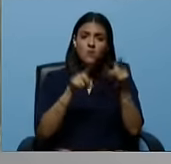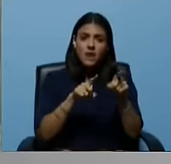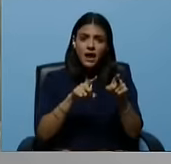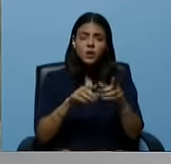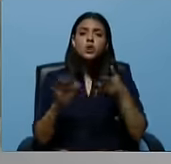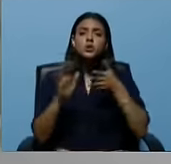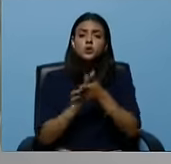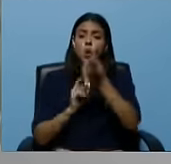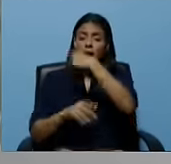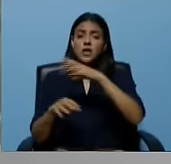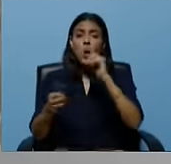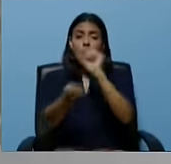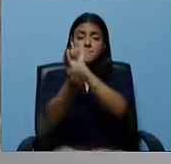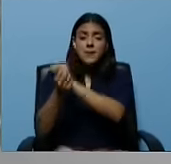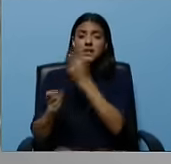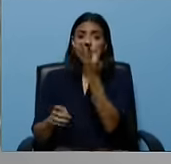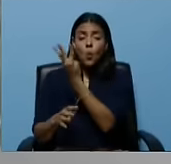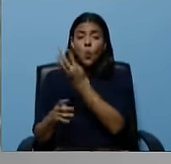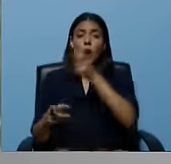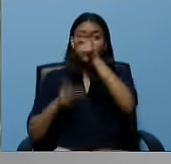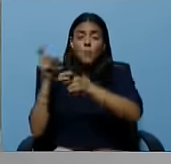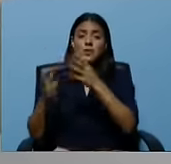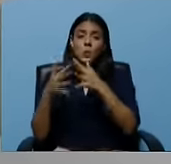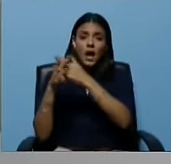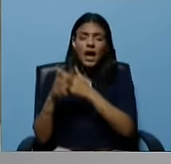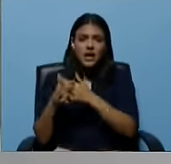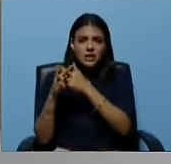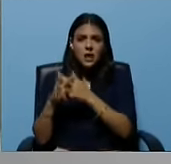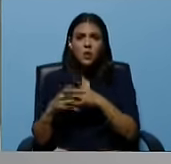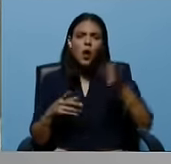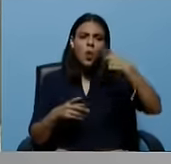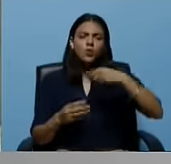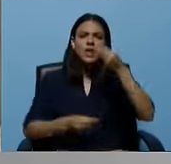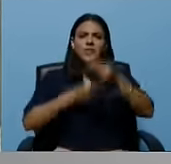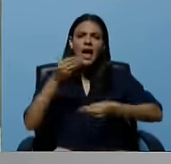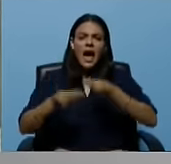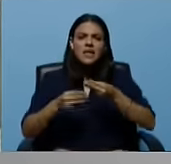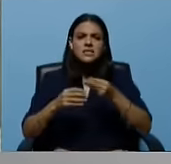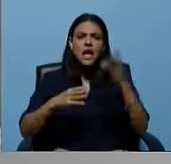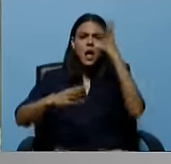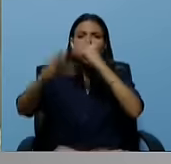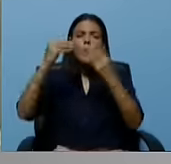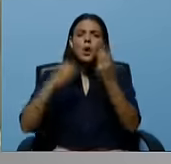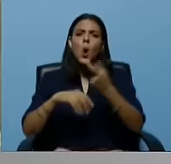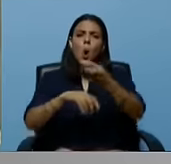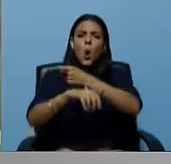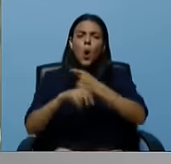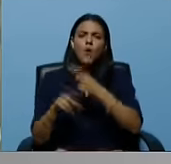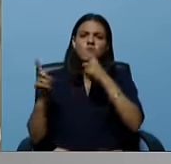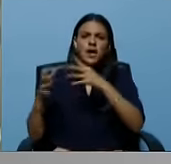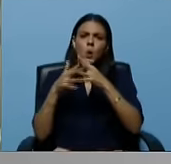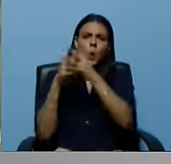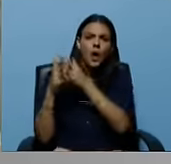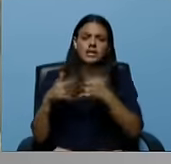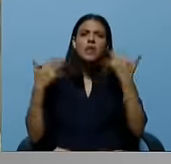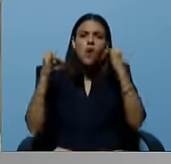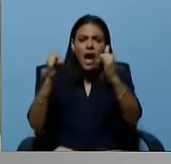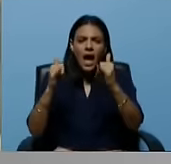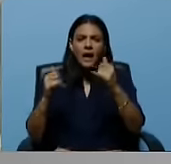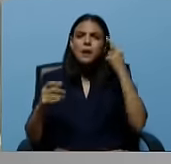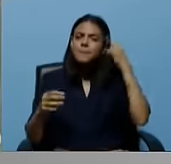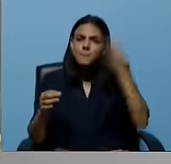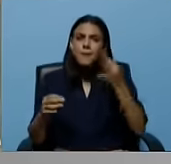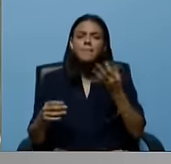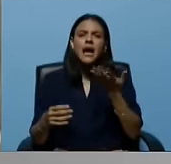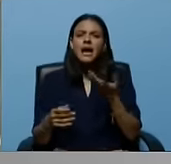raíz de la detención de estos cuatro ciudadanos estadounidenses se han entablado conversaciones con el gobierno de Estados Unidos precisamente